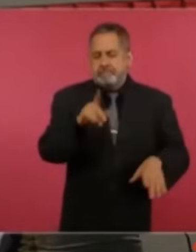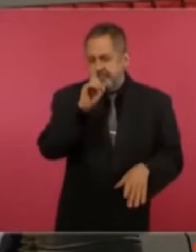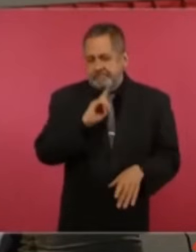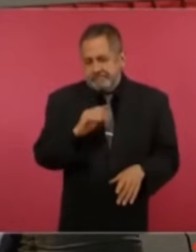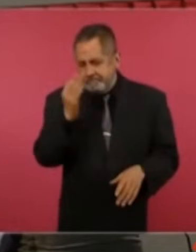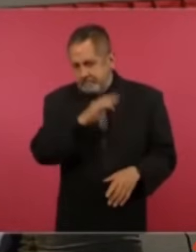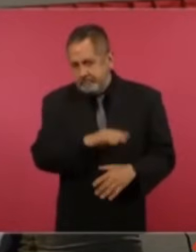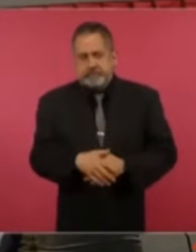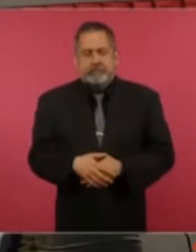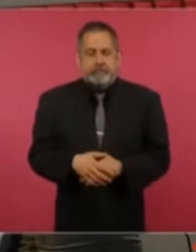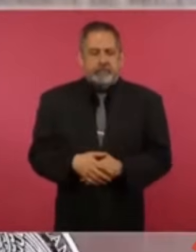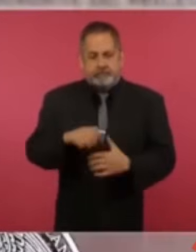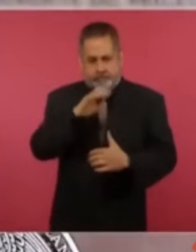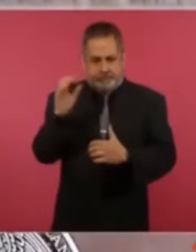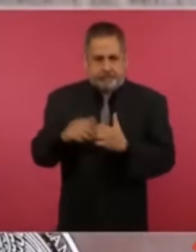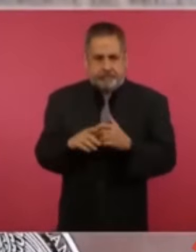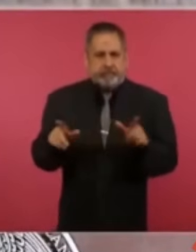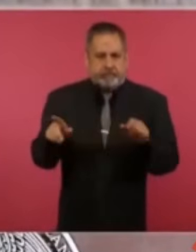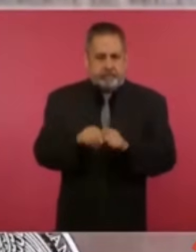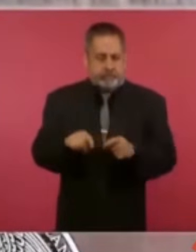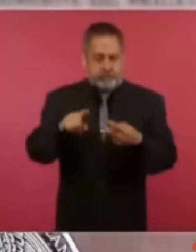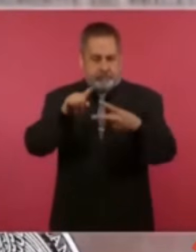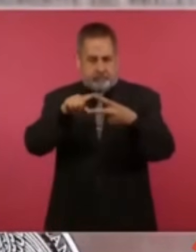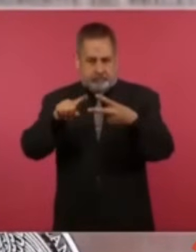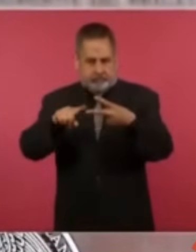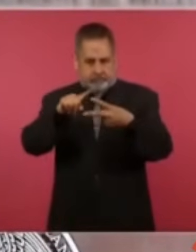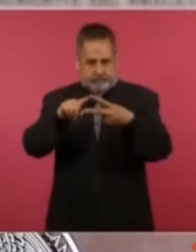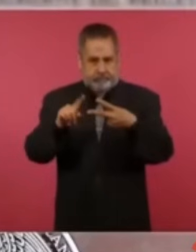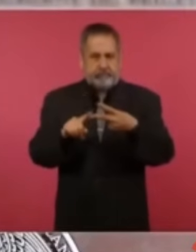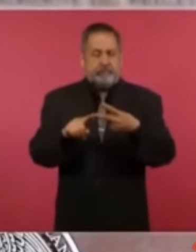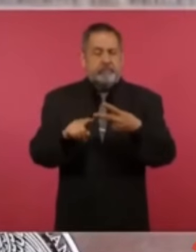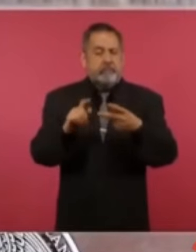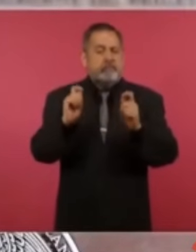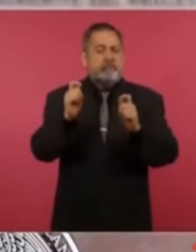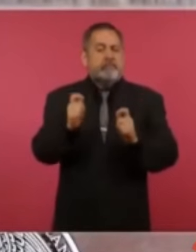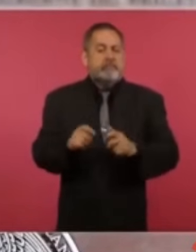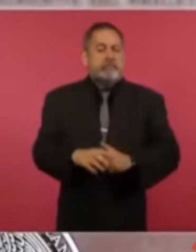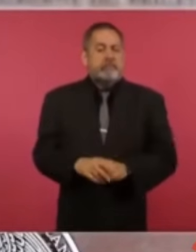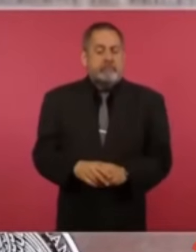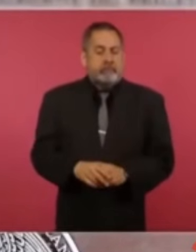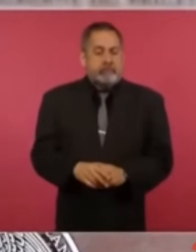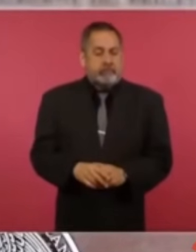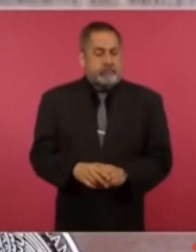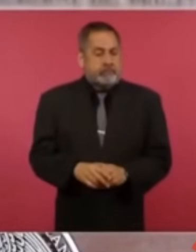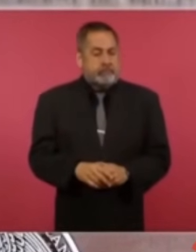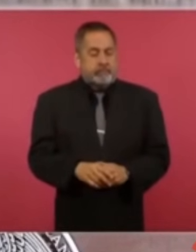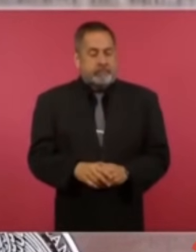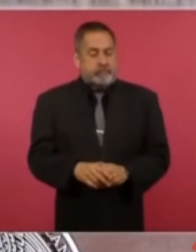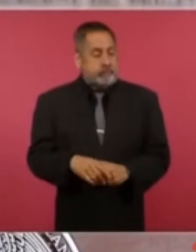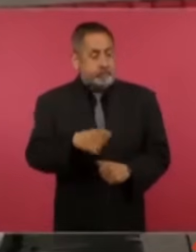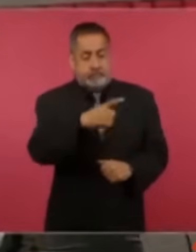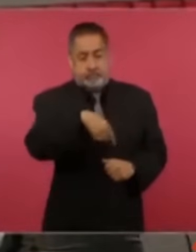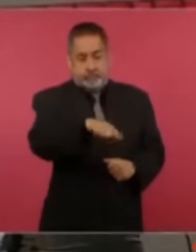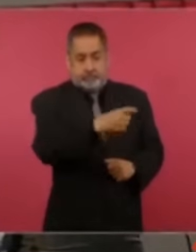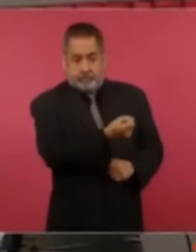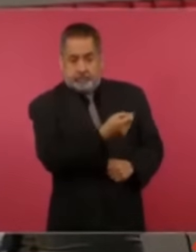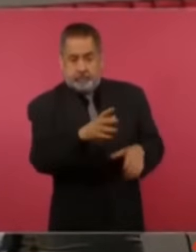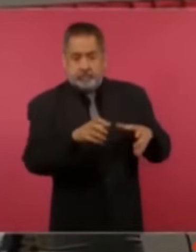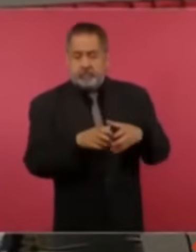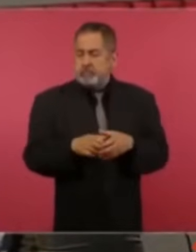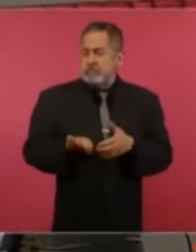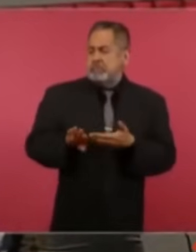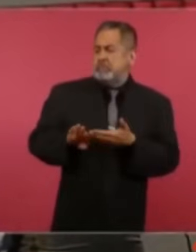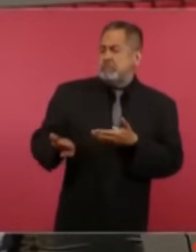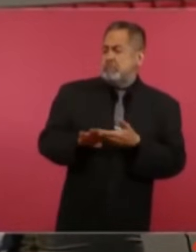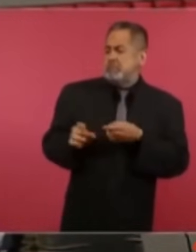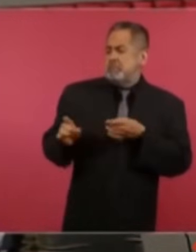a terminar esta sección con dos temas más. El clasismo de algunos personajes permite